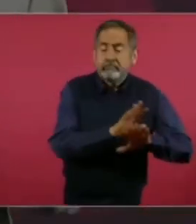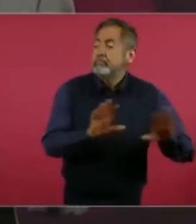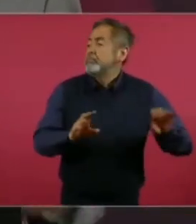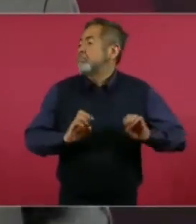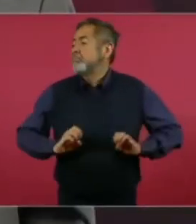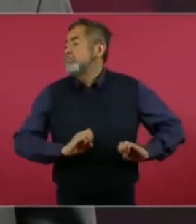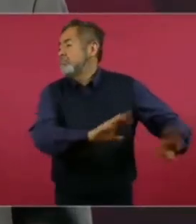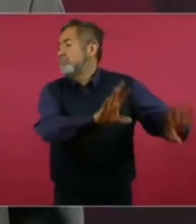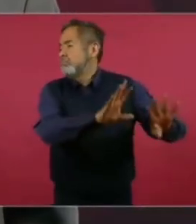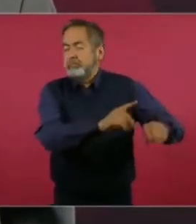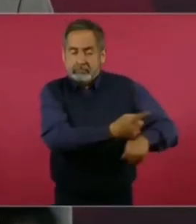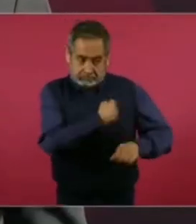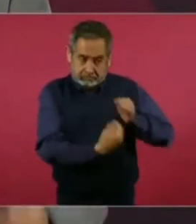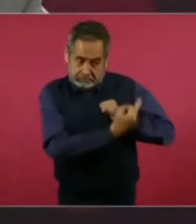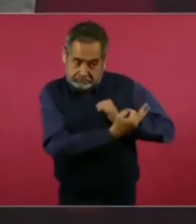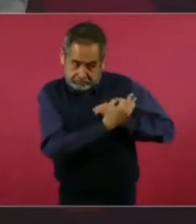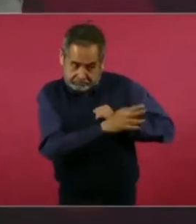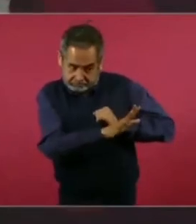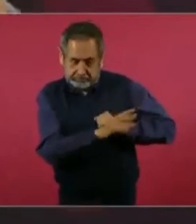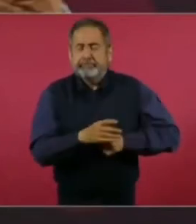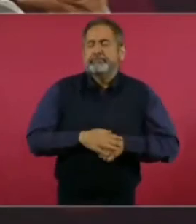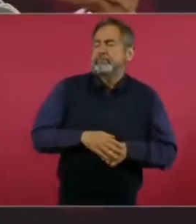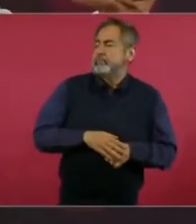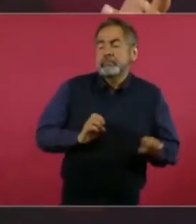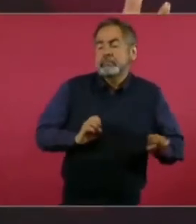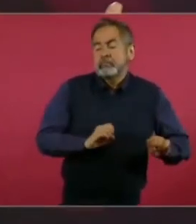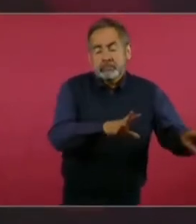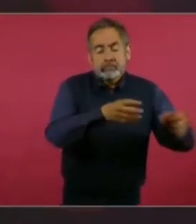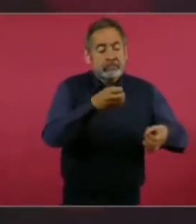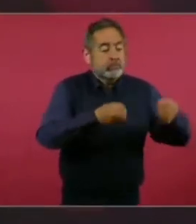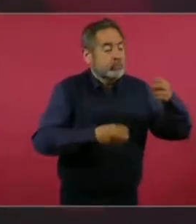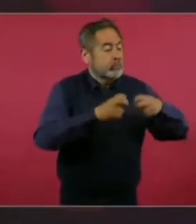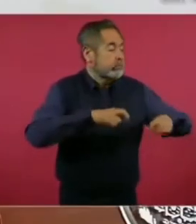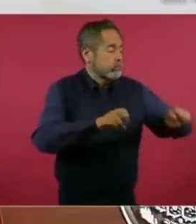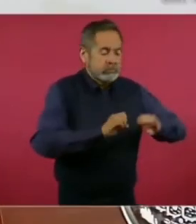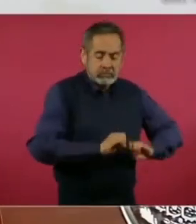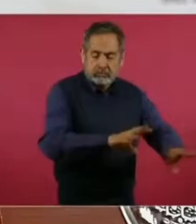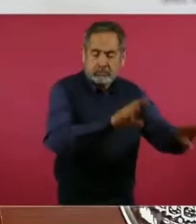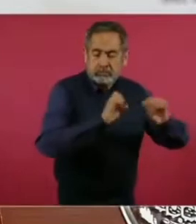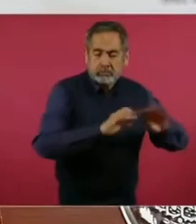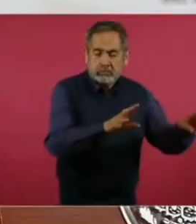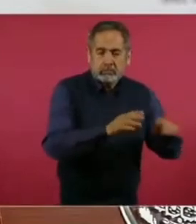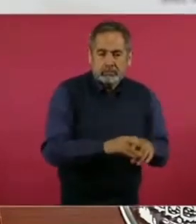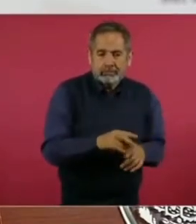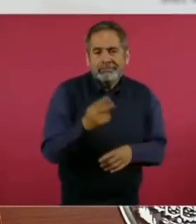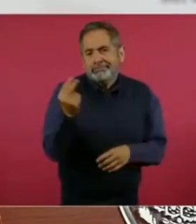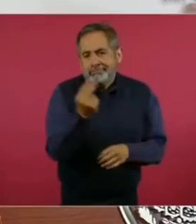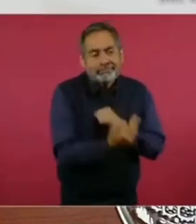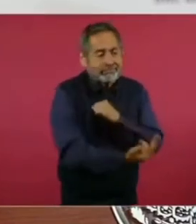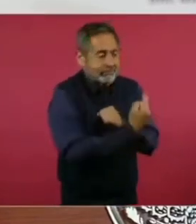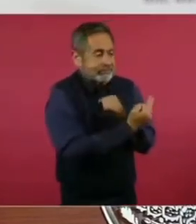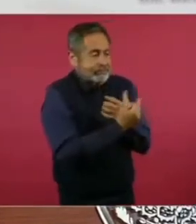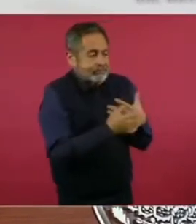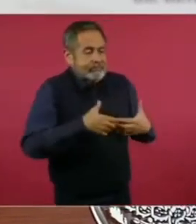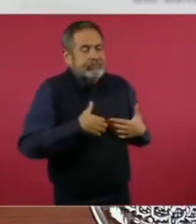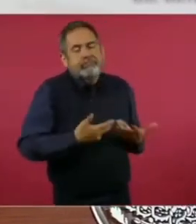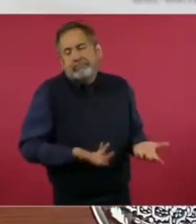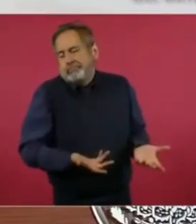para tener una base de apoyo partir